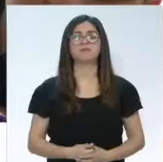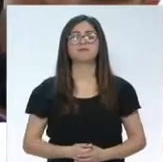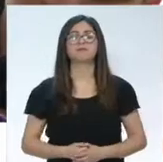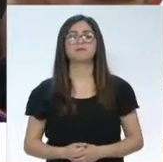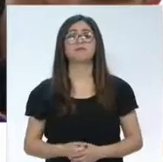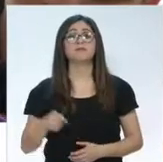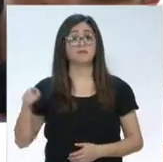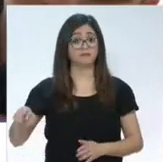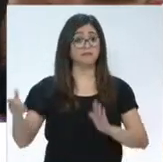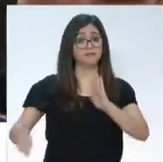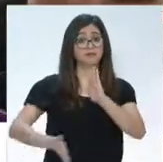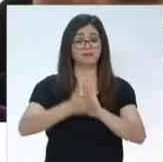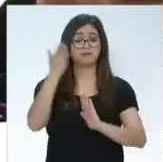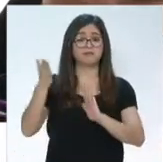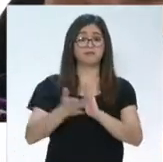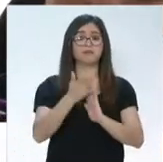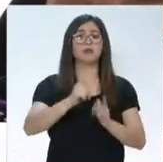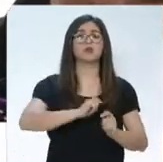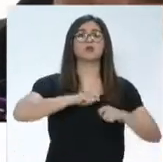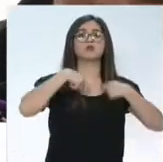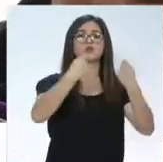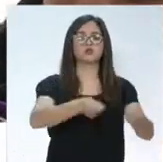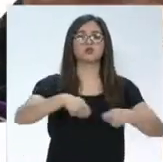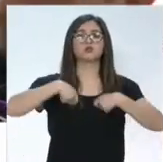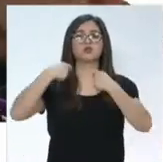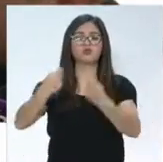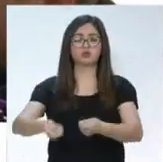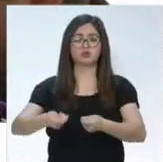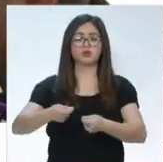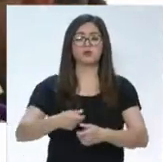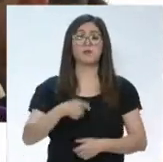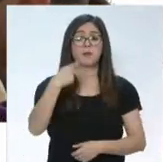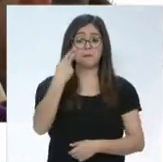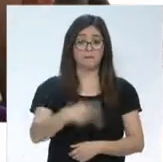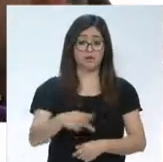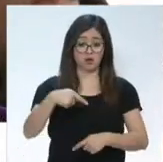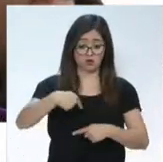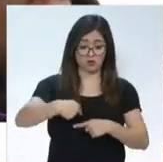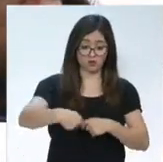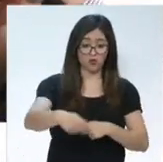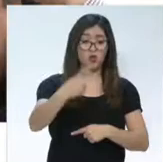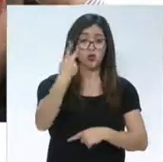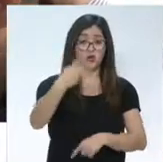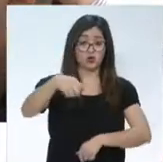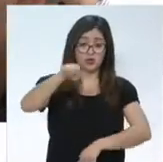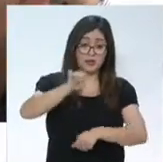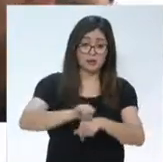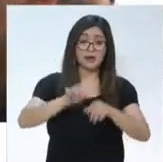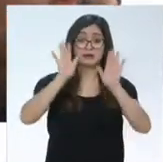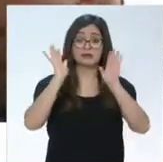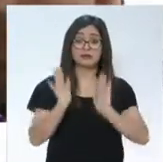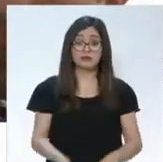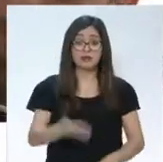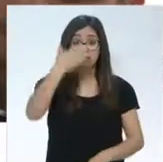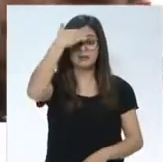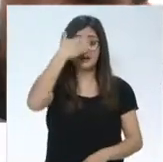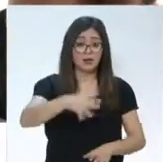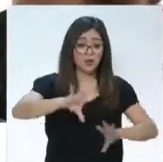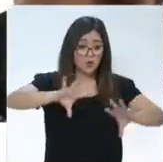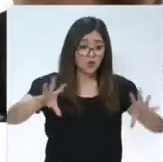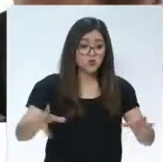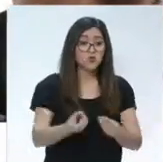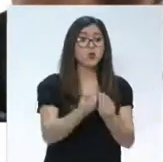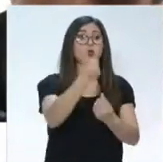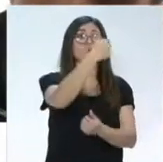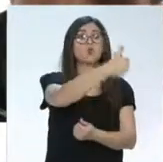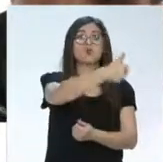estar suministrando el recurso. Después de estas 2 semanas, cuando ya tengamos exactamente cuánto va a